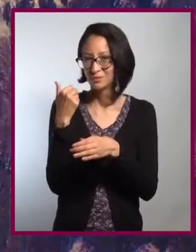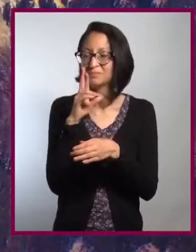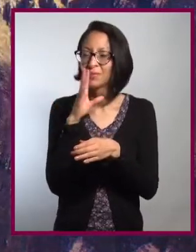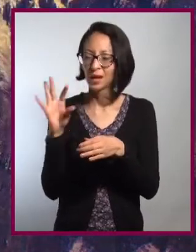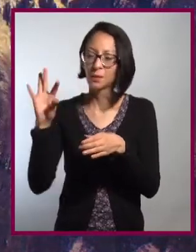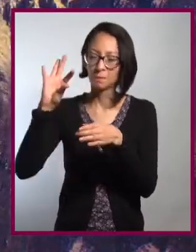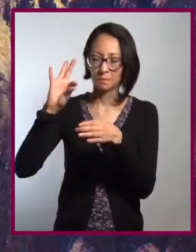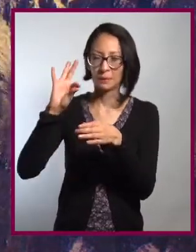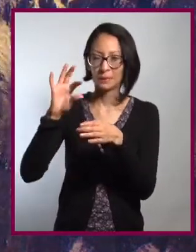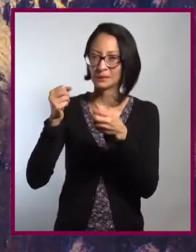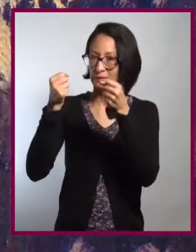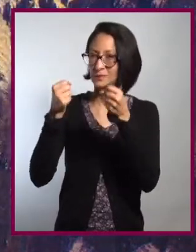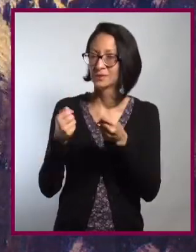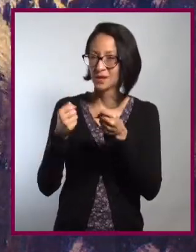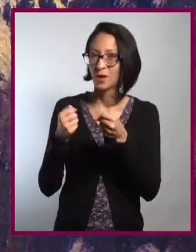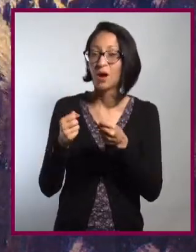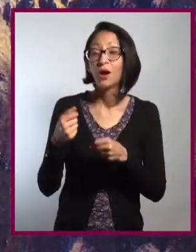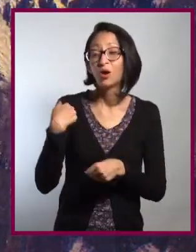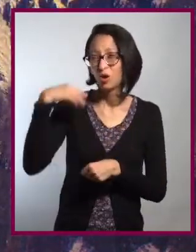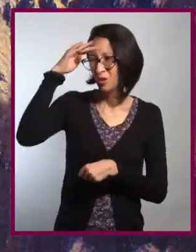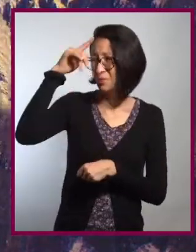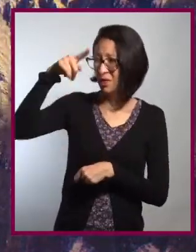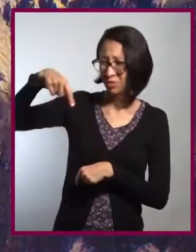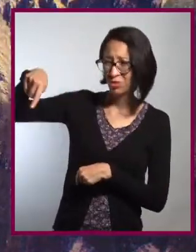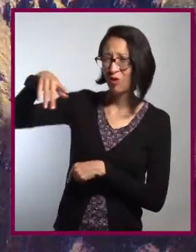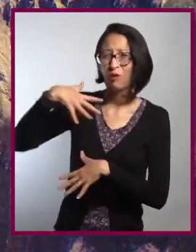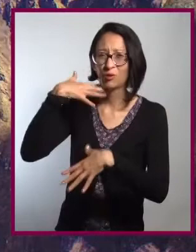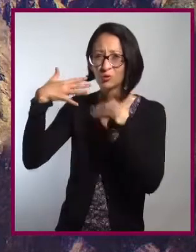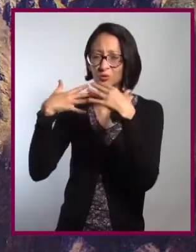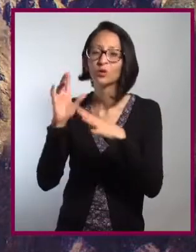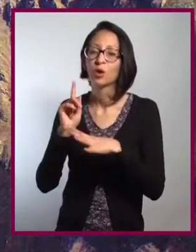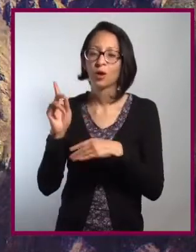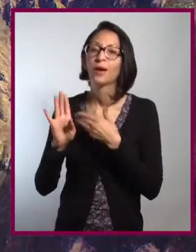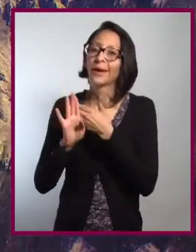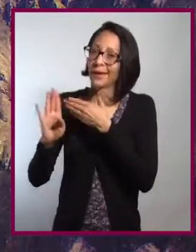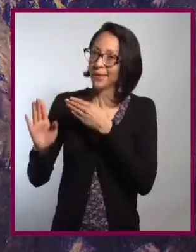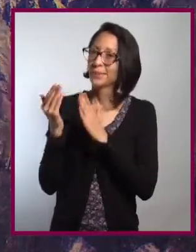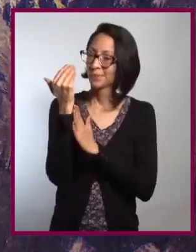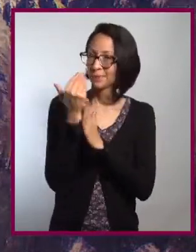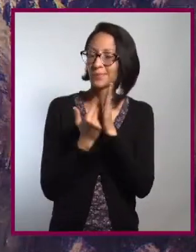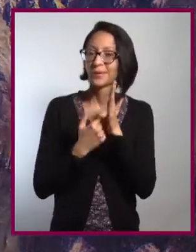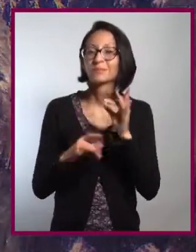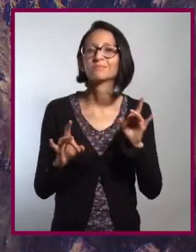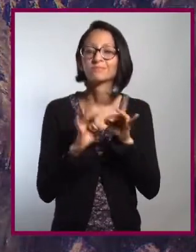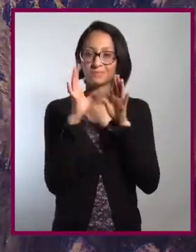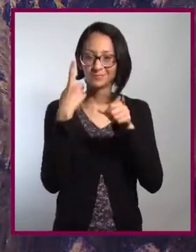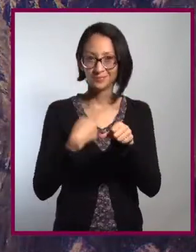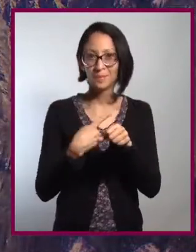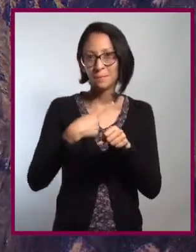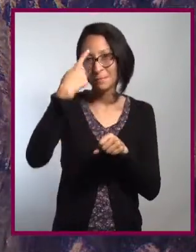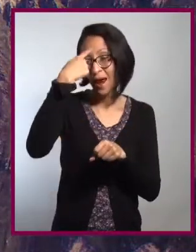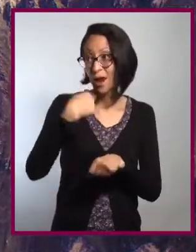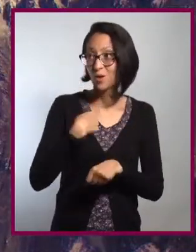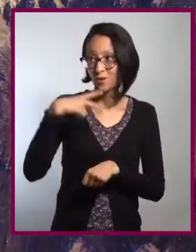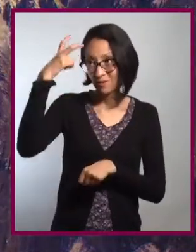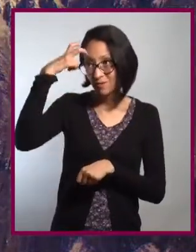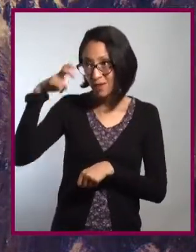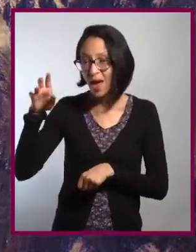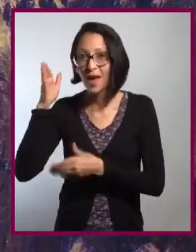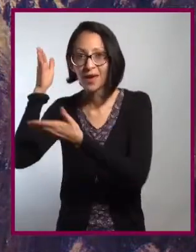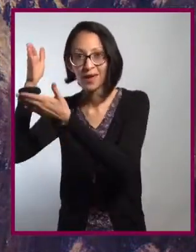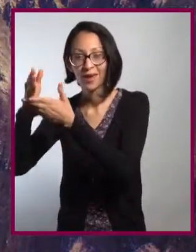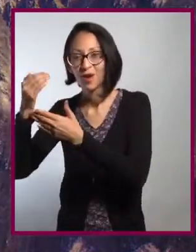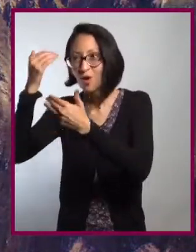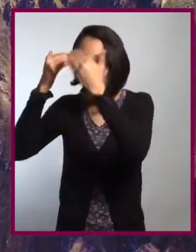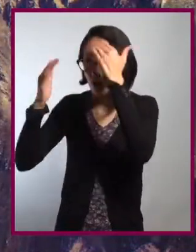pensar que todo está contaminado, pero sí de evitar riesgos. Se trata de disfrutar los viajes, conocer,